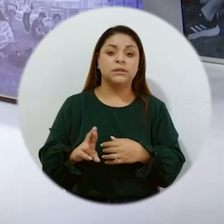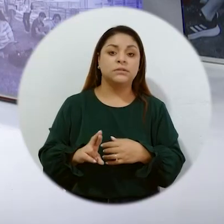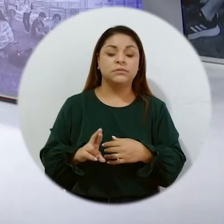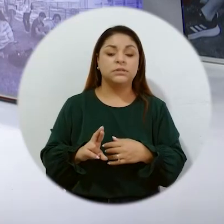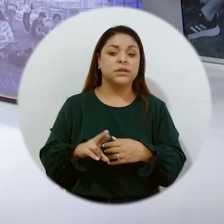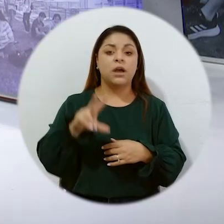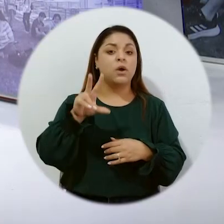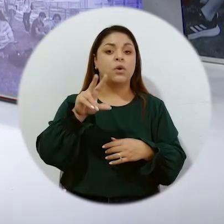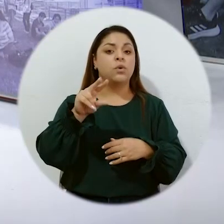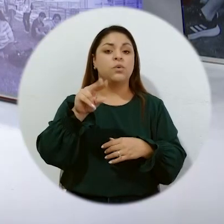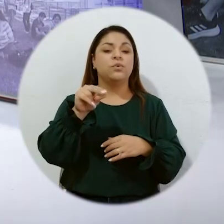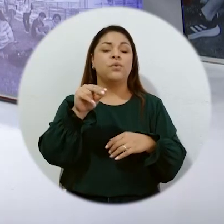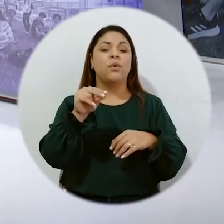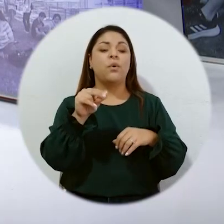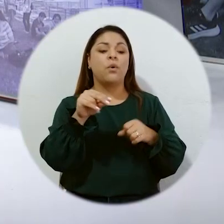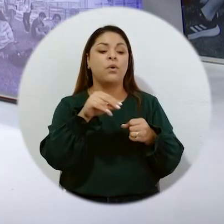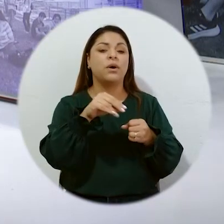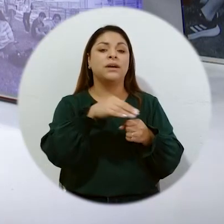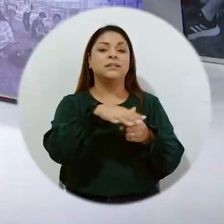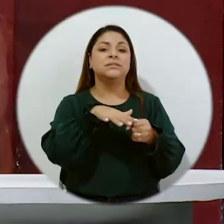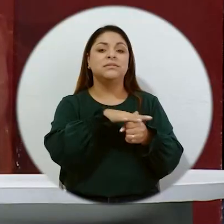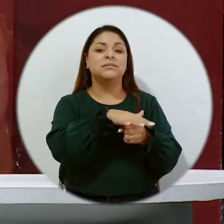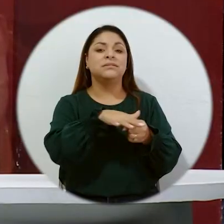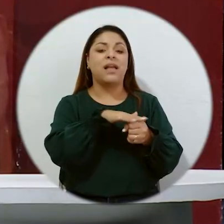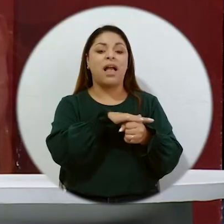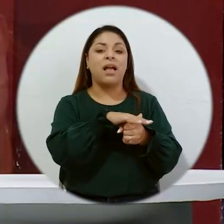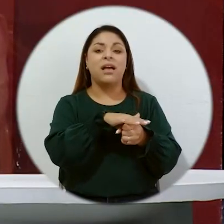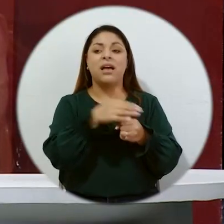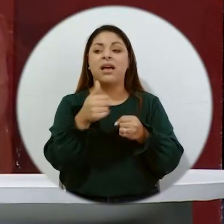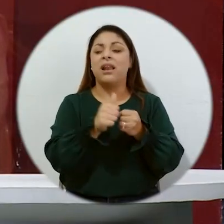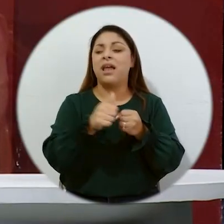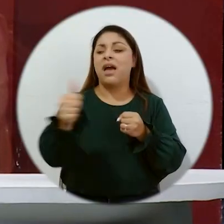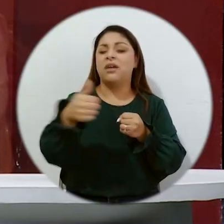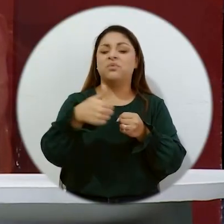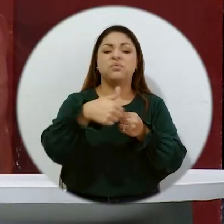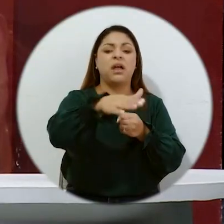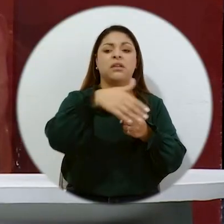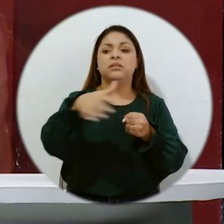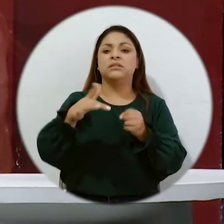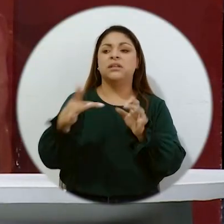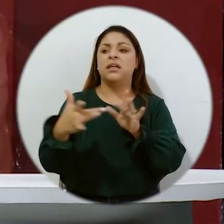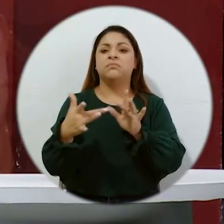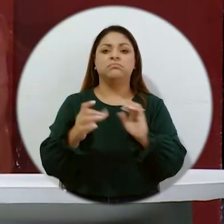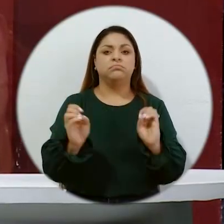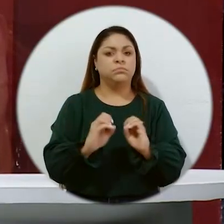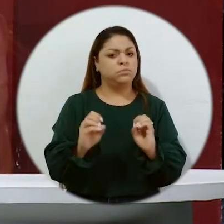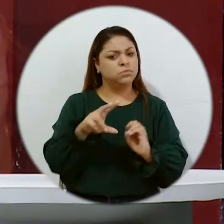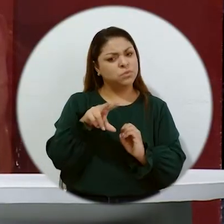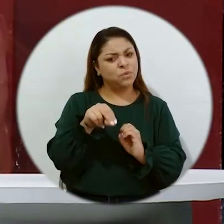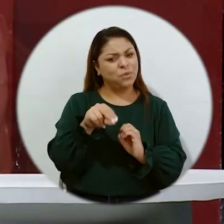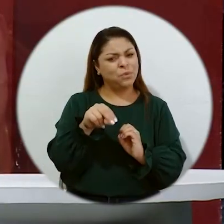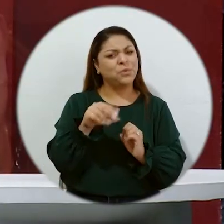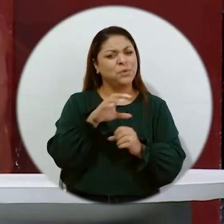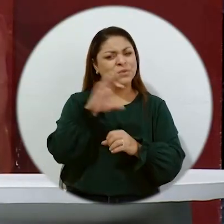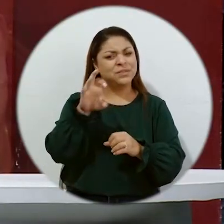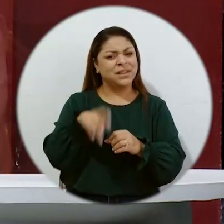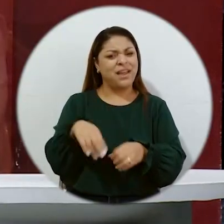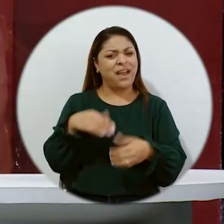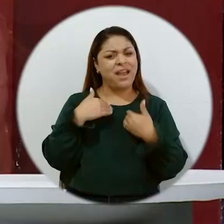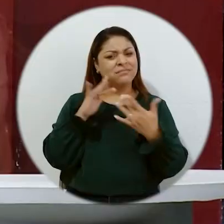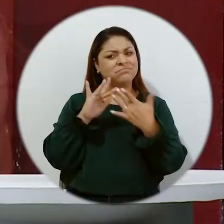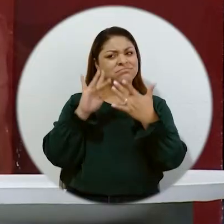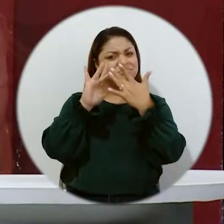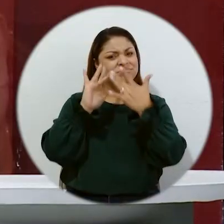Costa Rica no es una isla que no tenga ningún contacto con lo que sucede a nivel internacional. Y